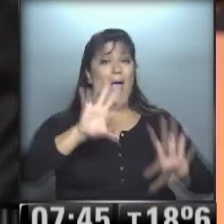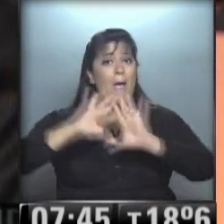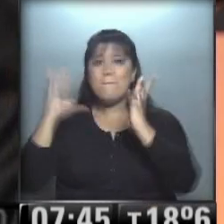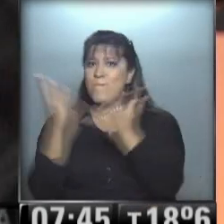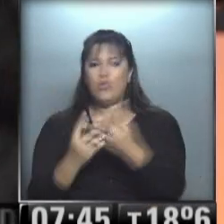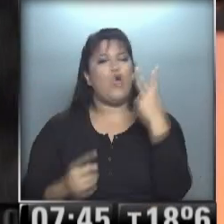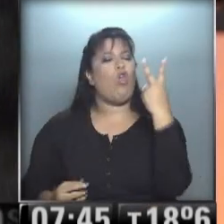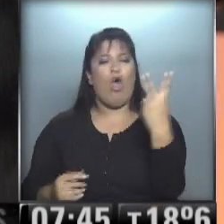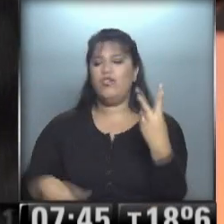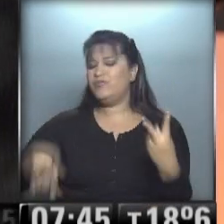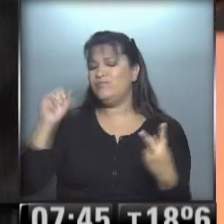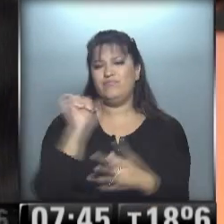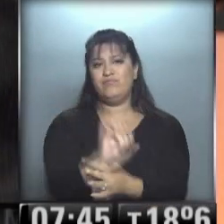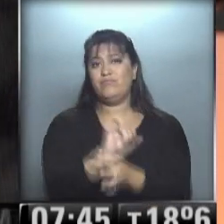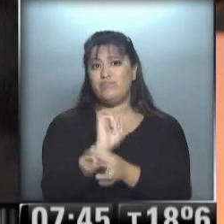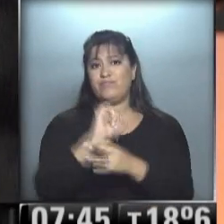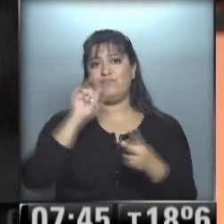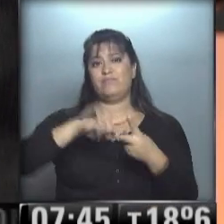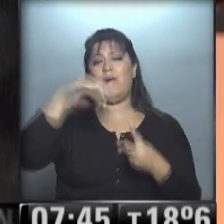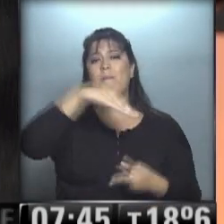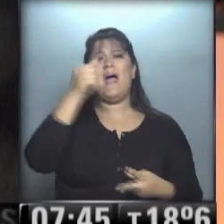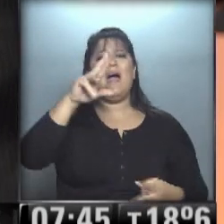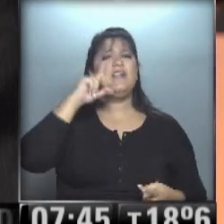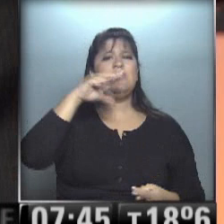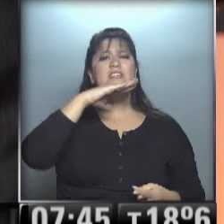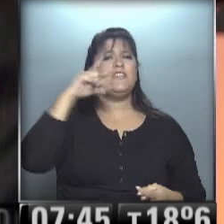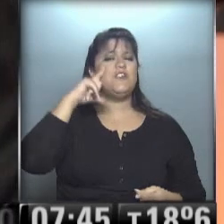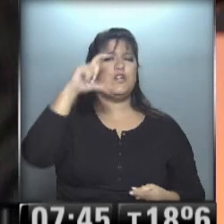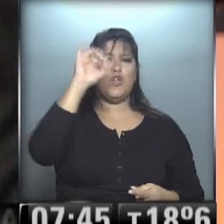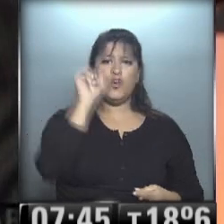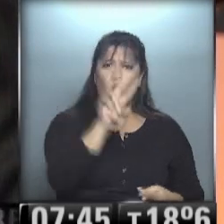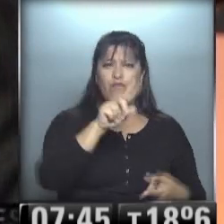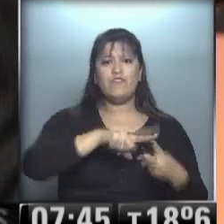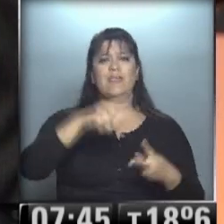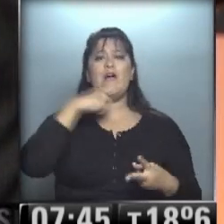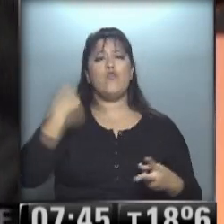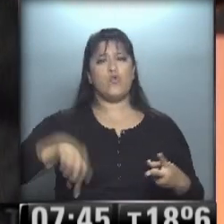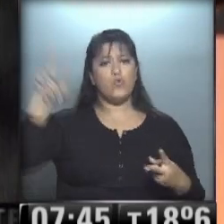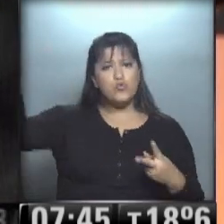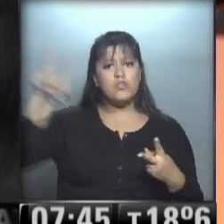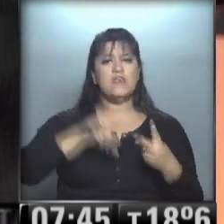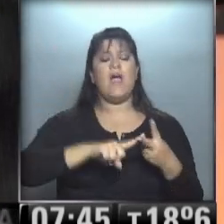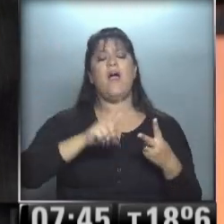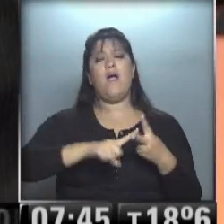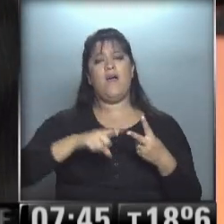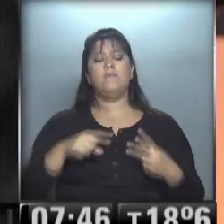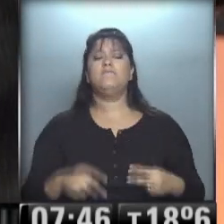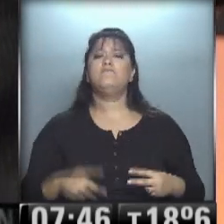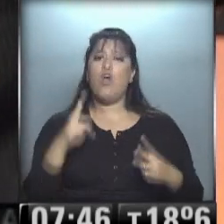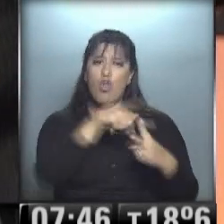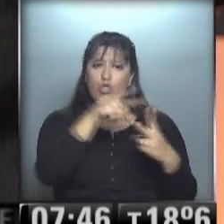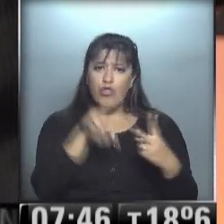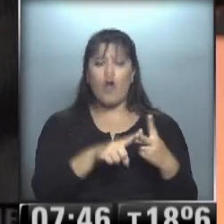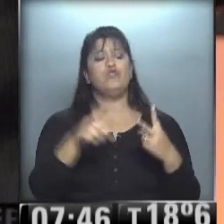cada uno en su rubro. Por un lado, Mikhail Baryshnikov, gran bailarín ruso, y el actor estadounidense William Dafoe, ambos están en la